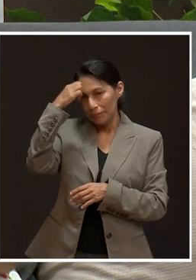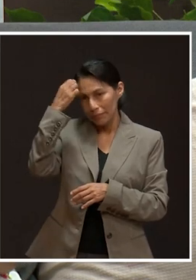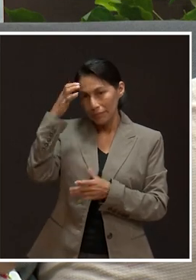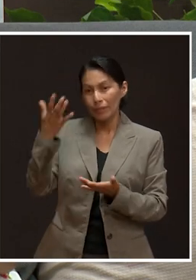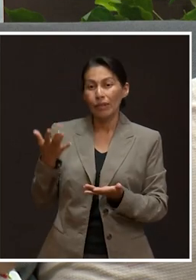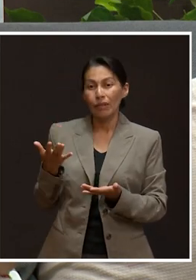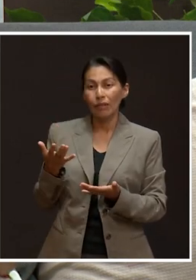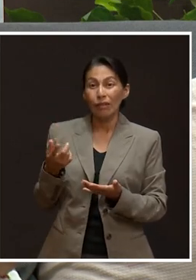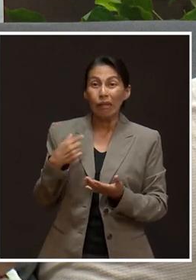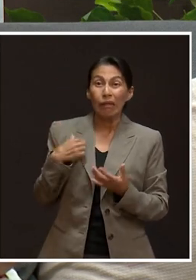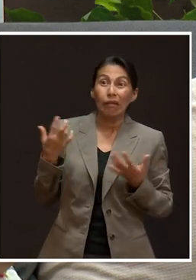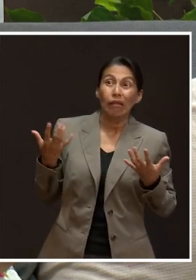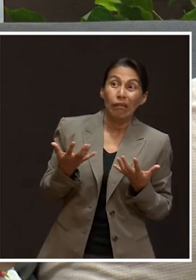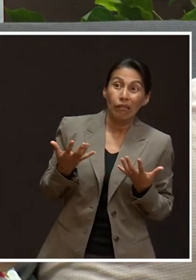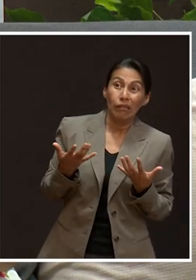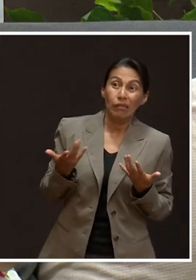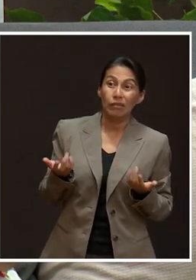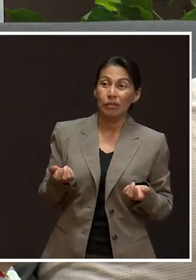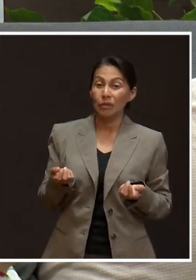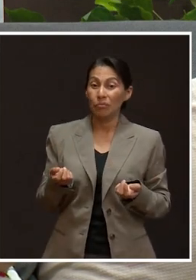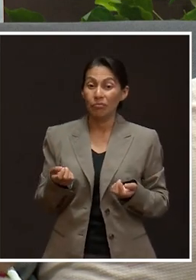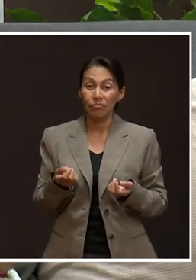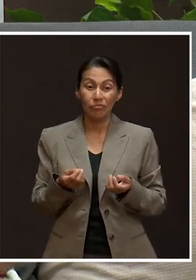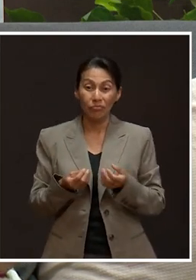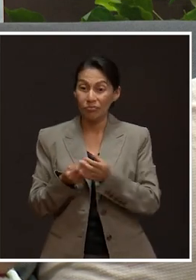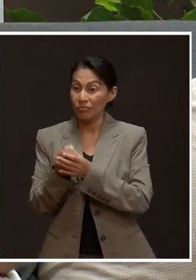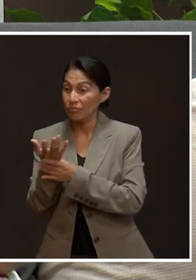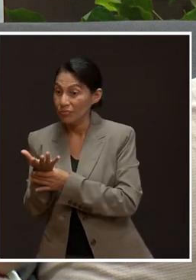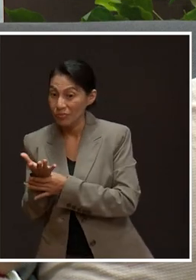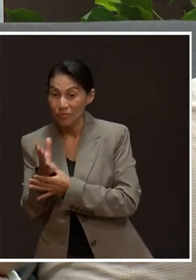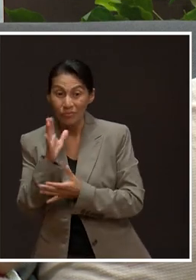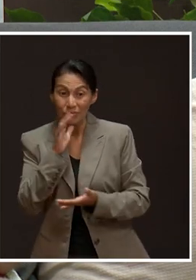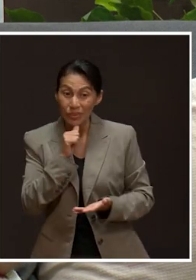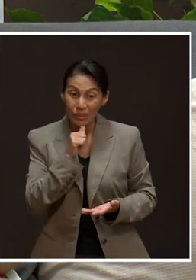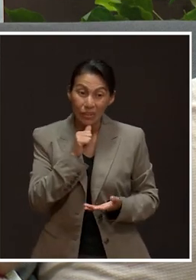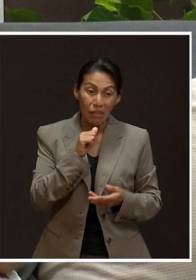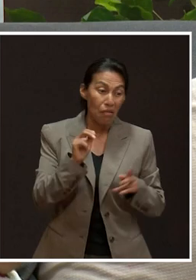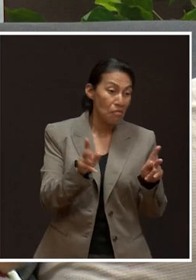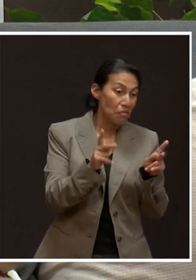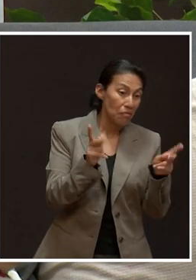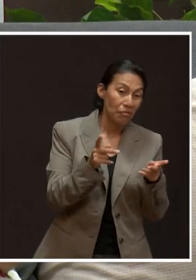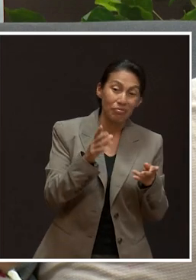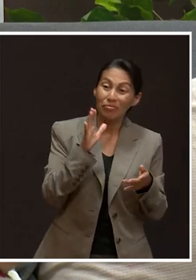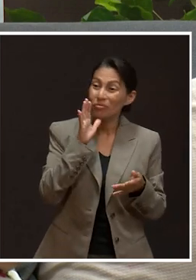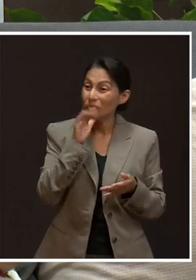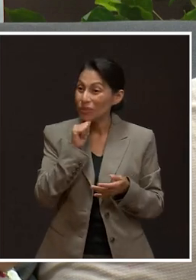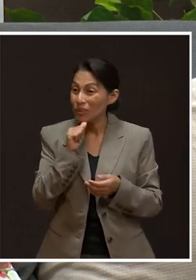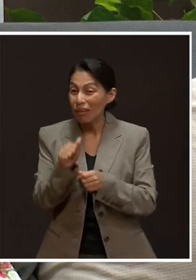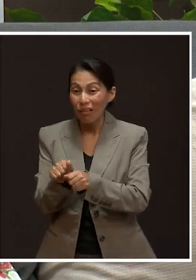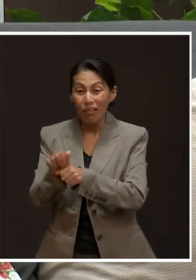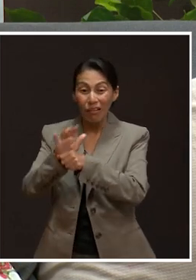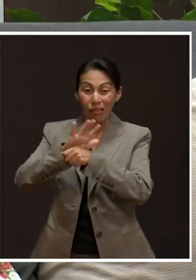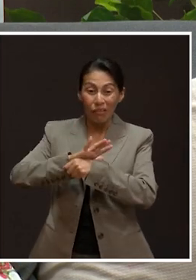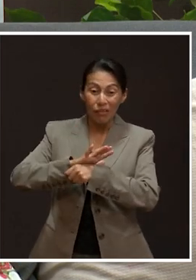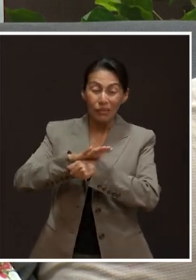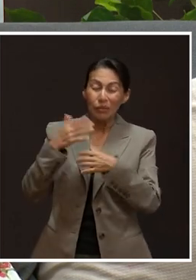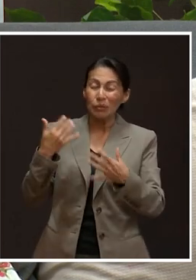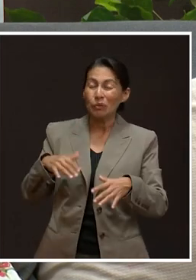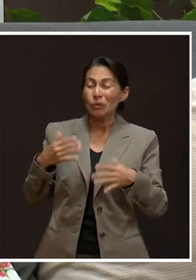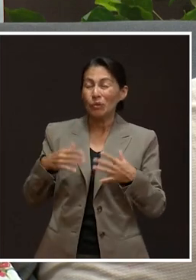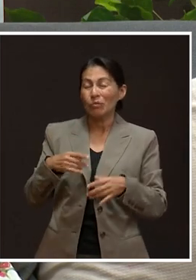pasó fue de que, ¿y ahora cómo le hago? No podía salir, no podía ir a vender libros. Entonces,